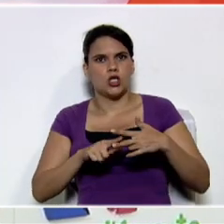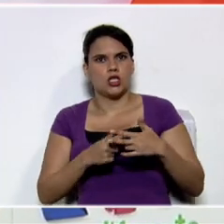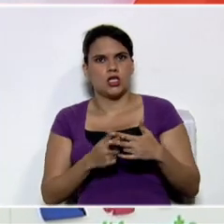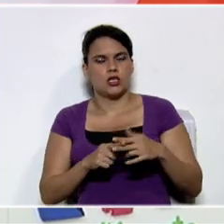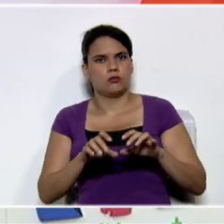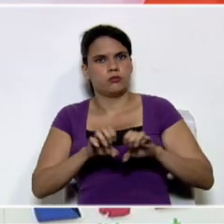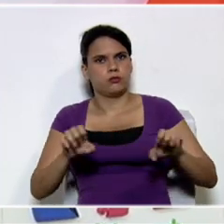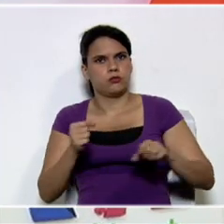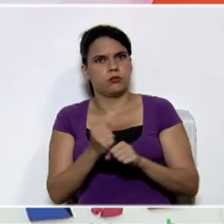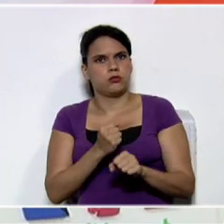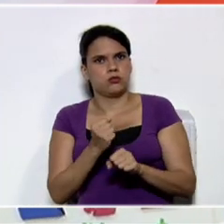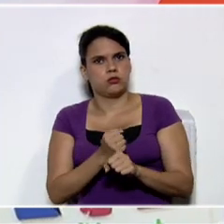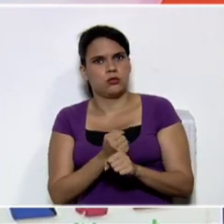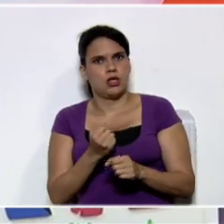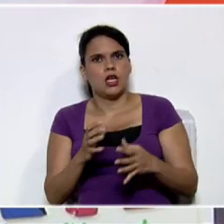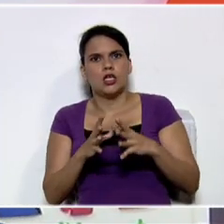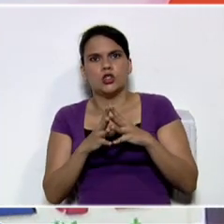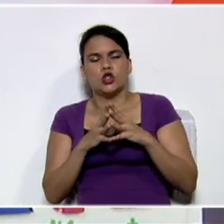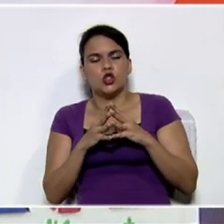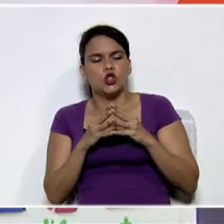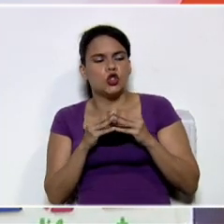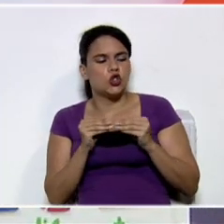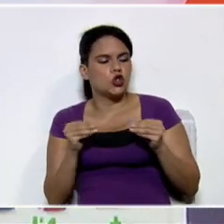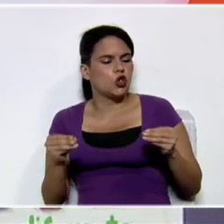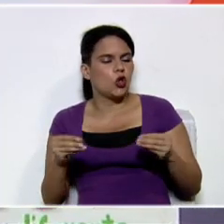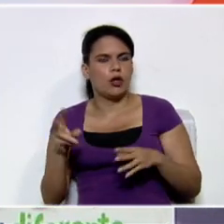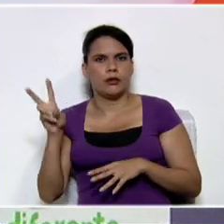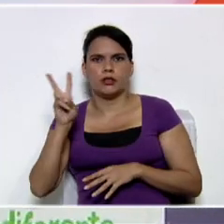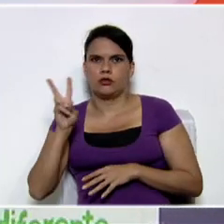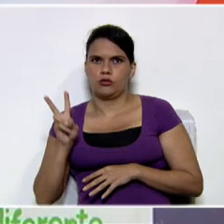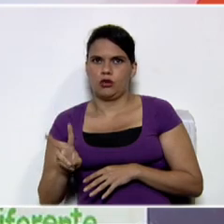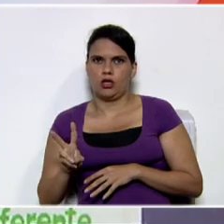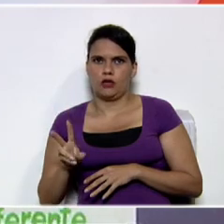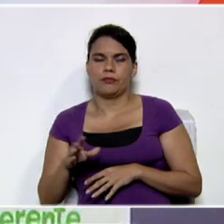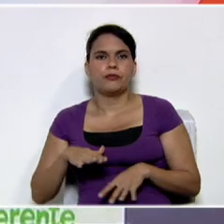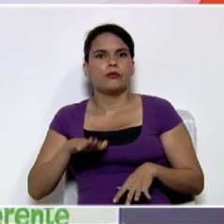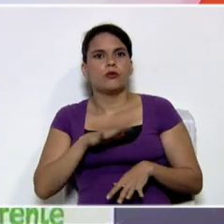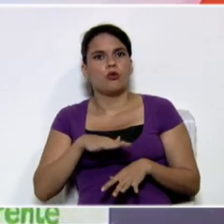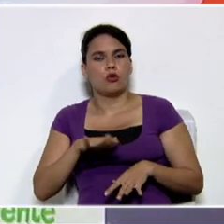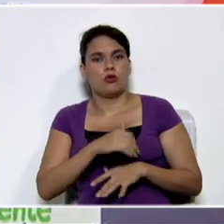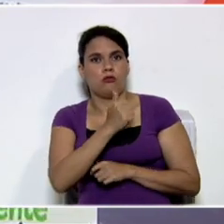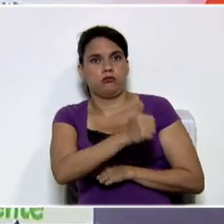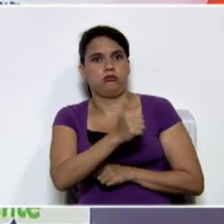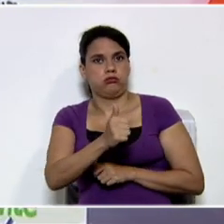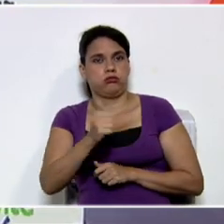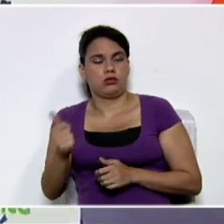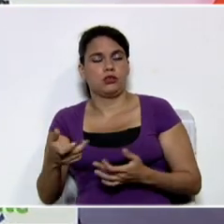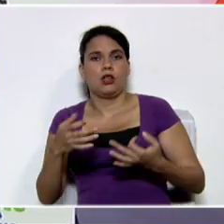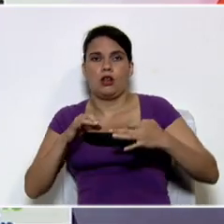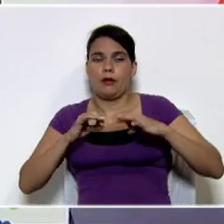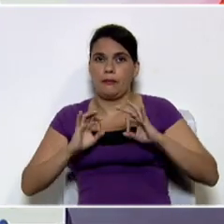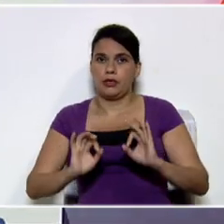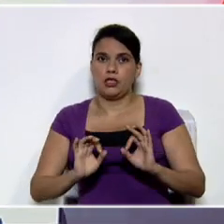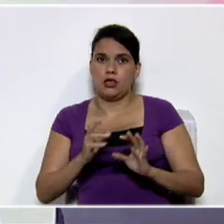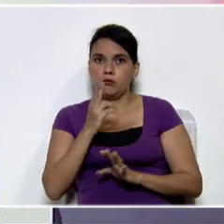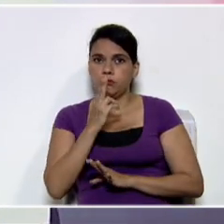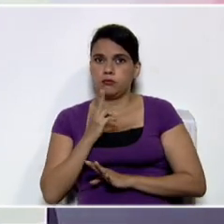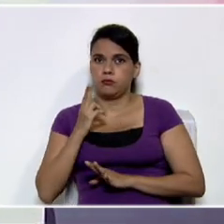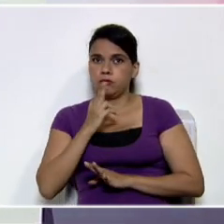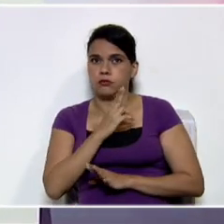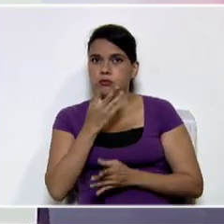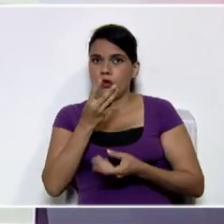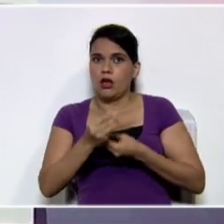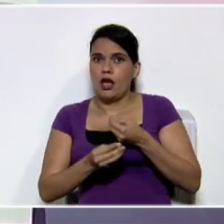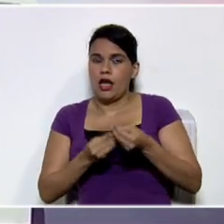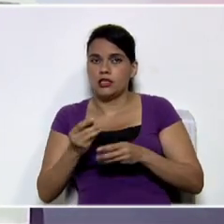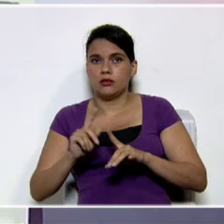educación laboral que están en todo el territorio nacional, donde desde cada una de las especialidades ocupacionales